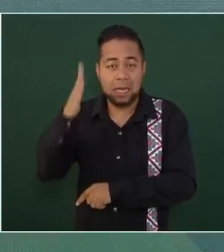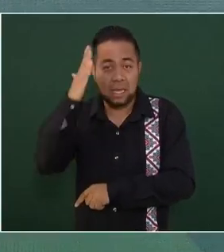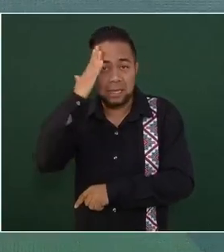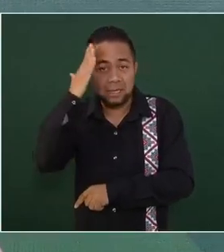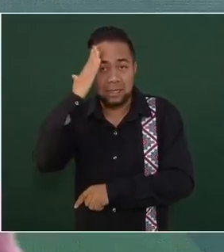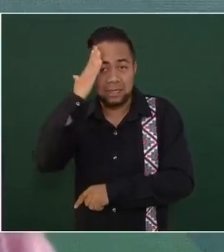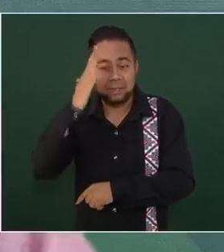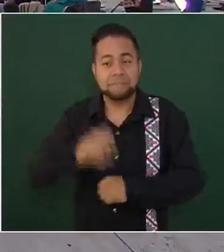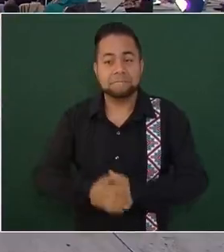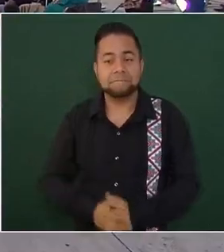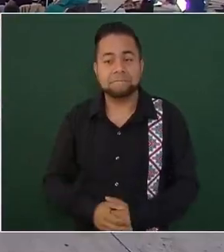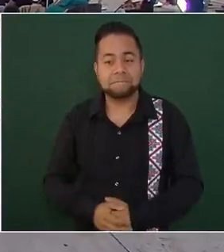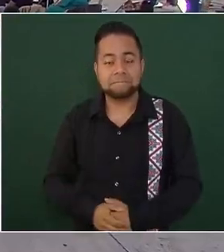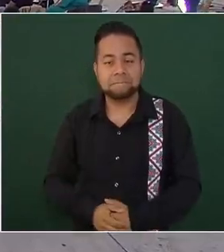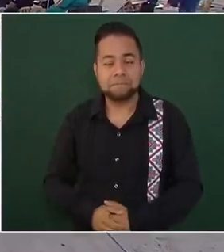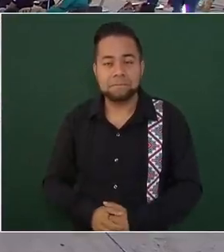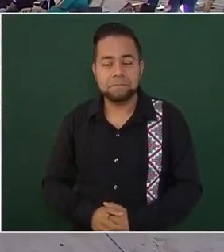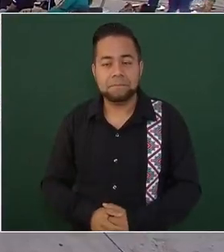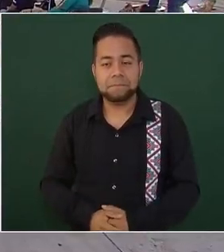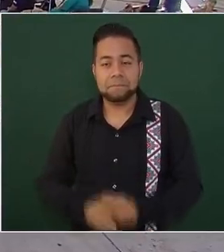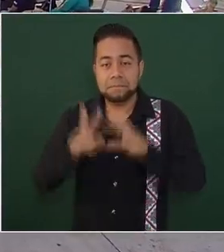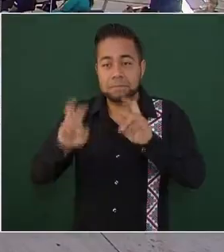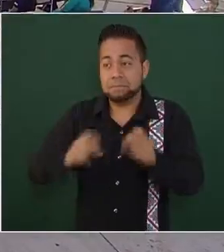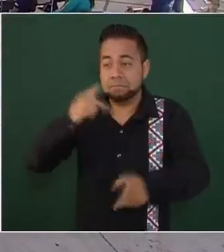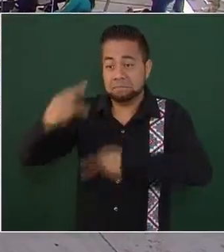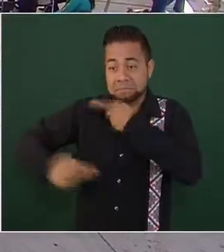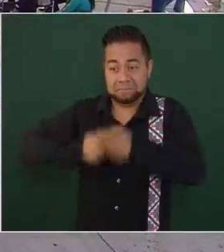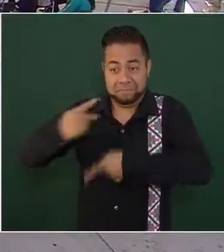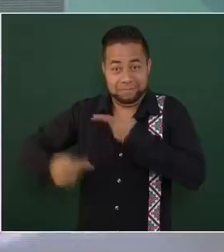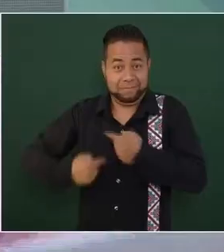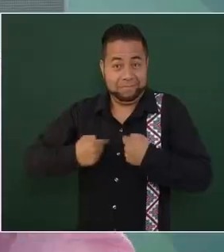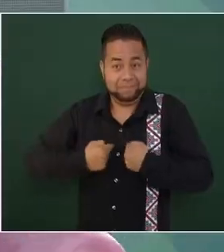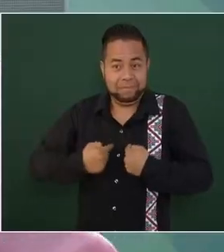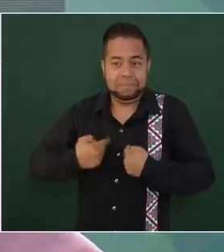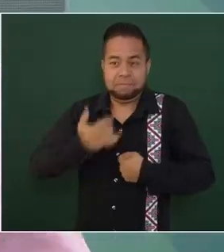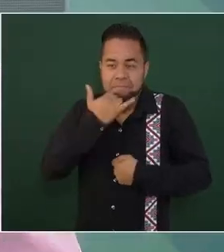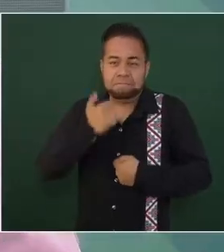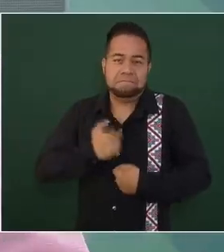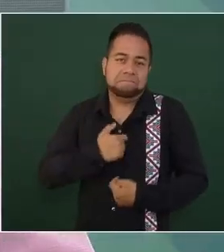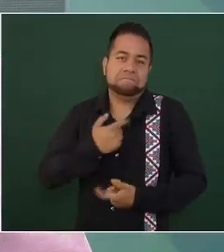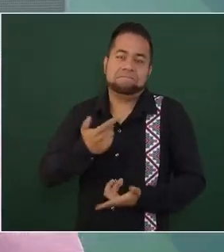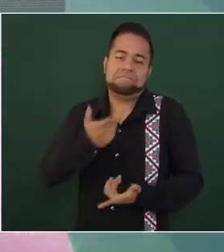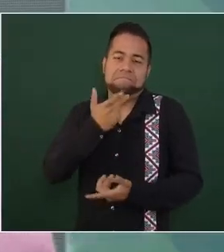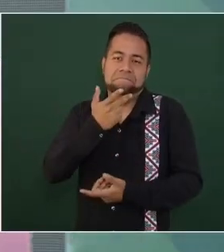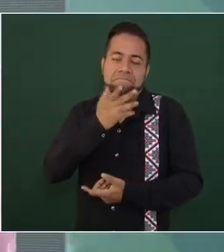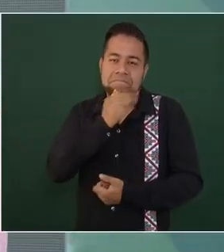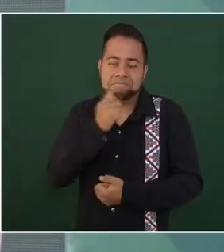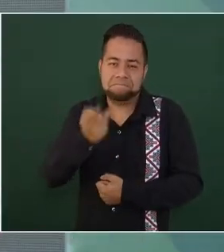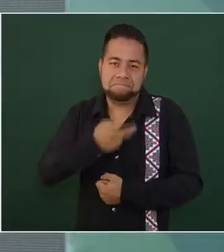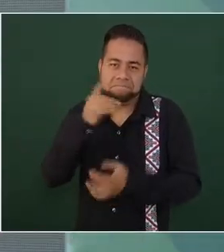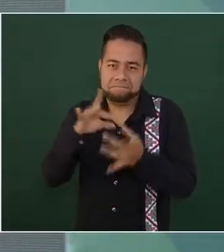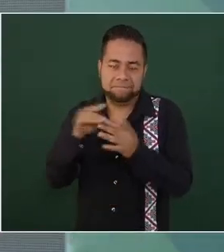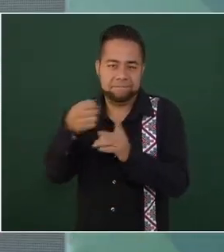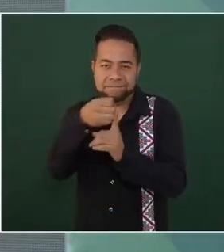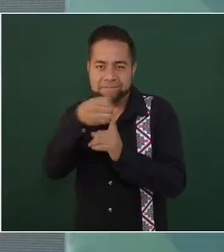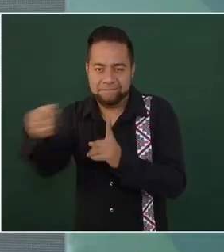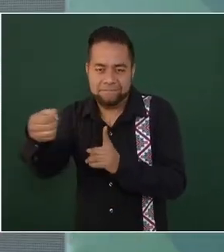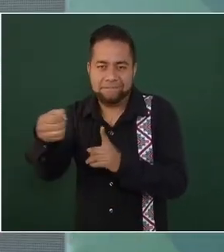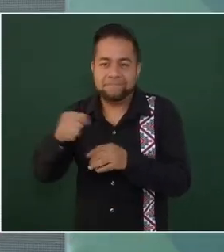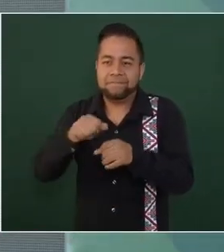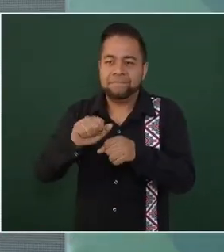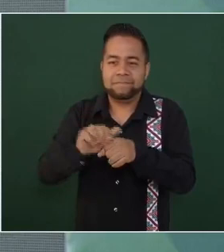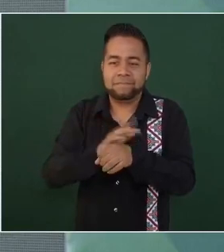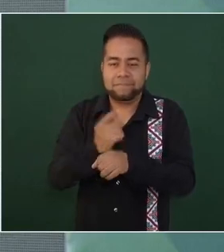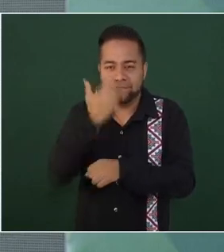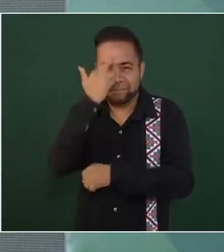entonces ya de esas cuestiones que me están preguntando yo ya no puedo hablar este porque